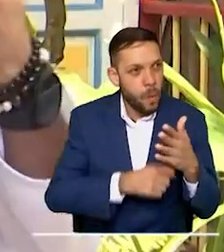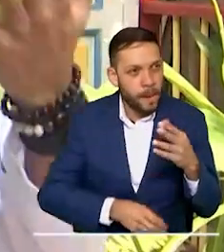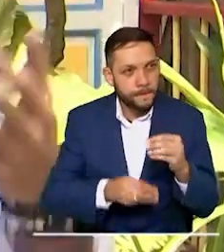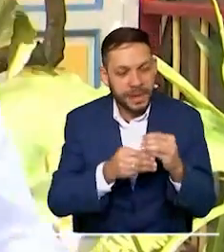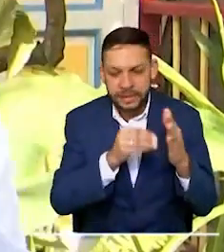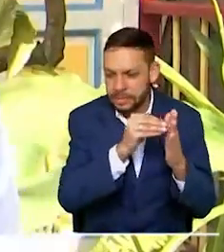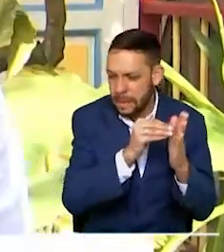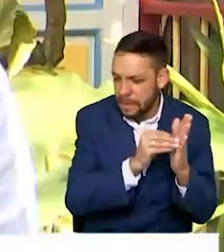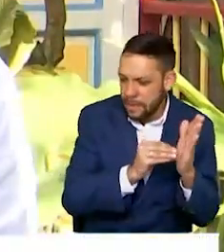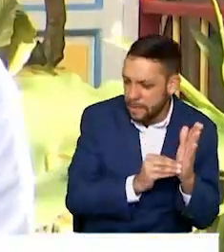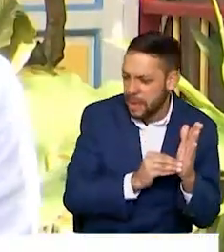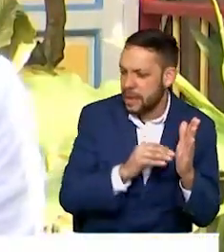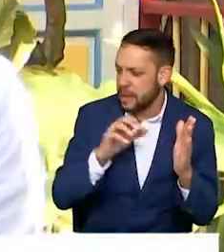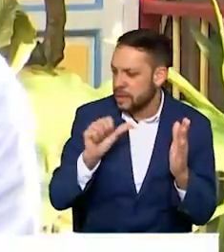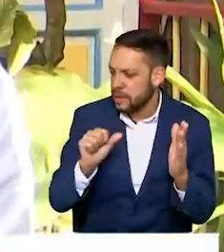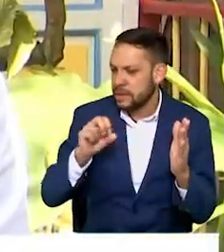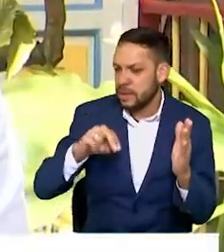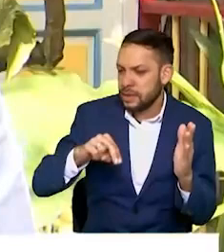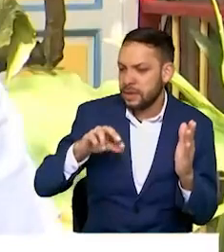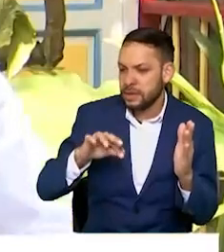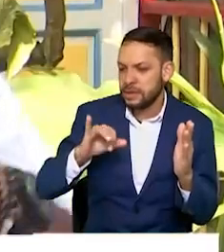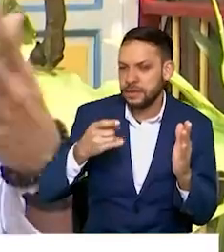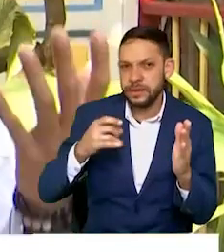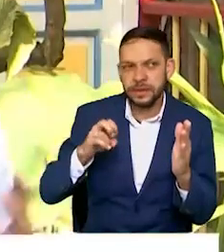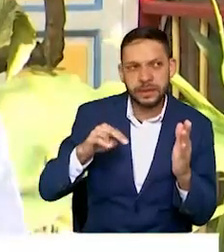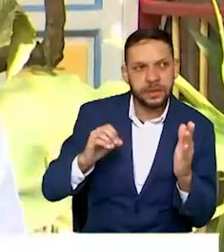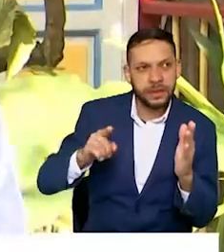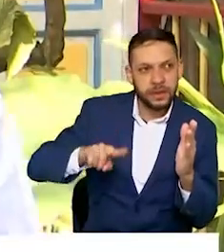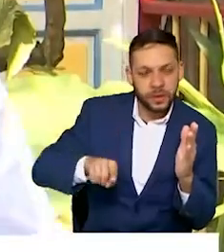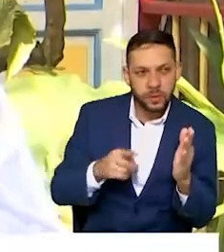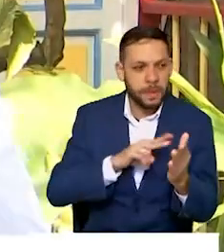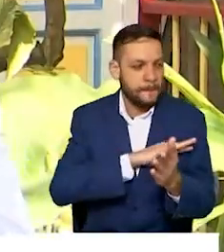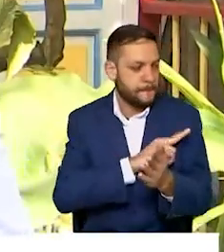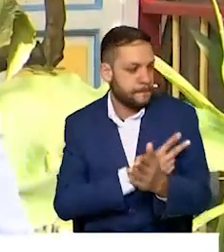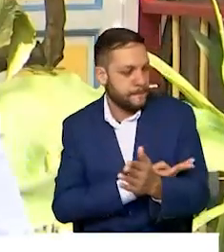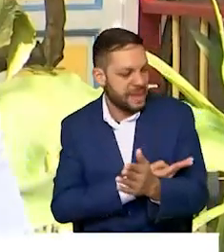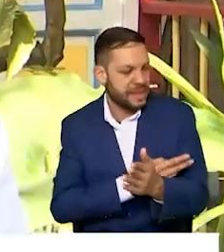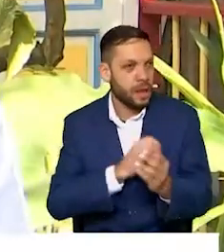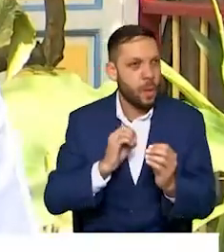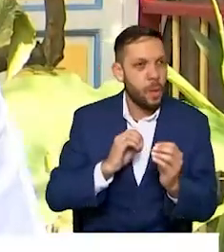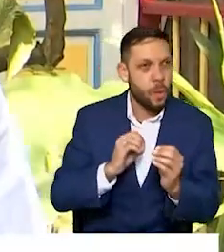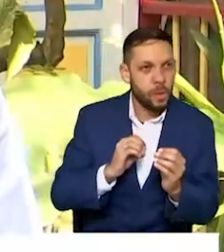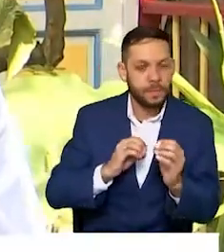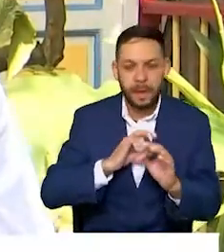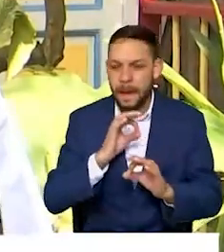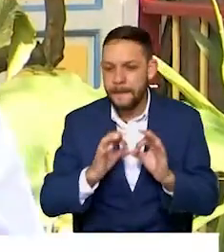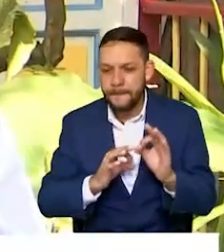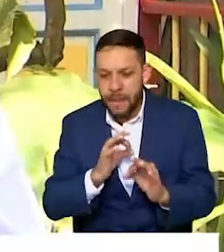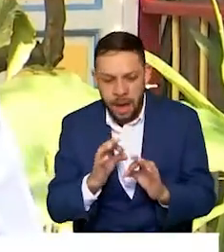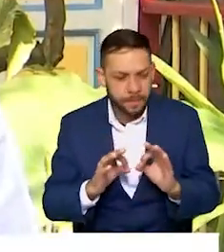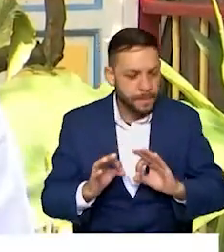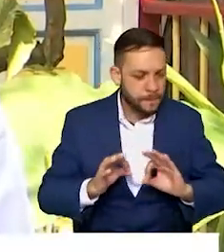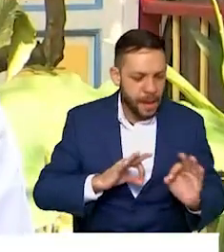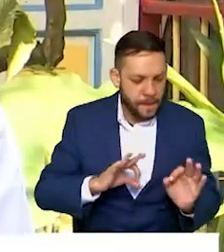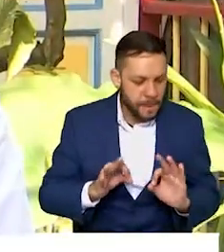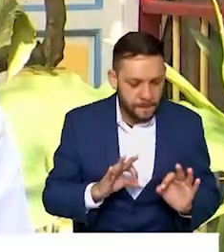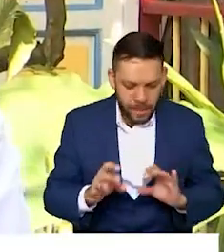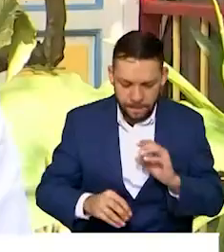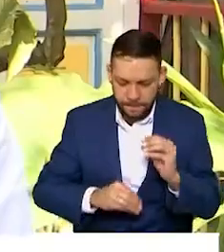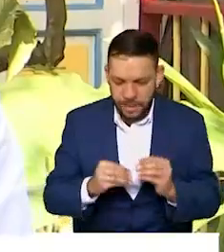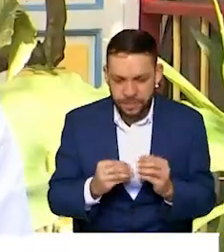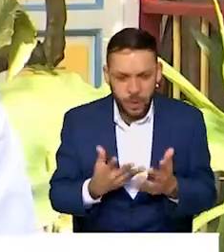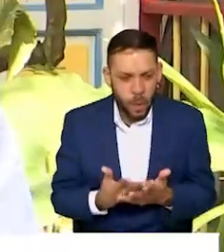de antígenos, vitaminas, enzimas, hormonas, que son claves en